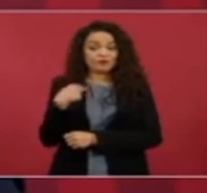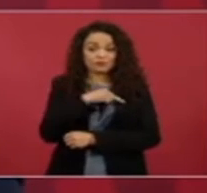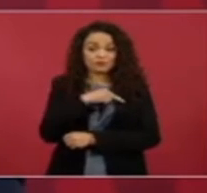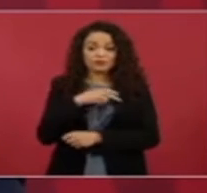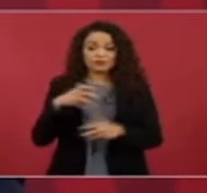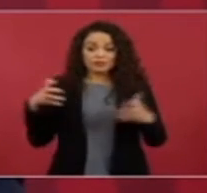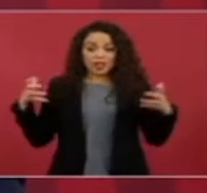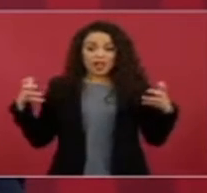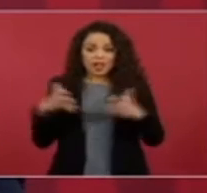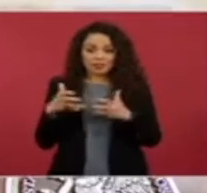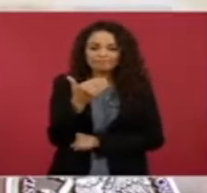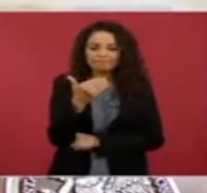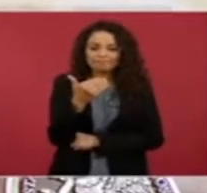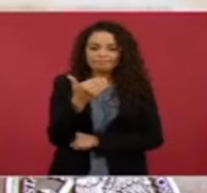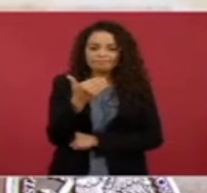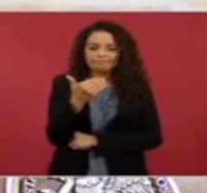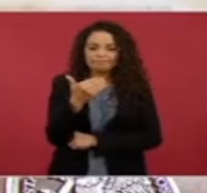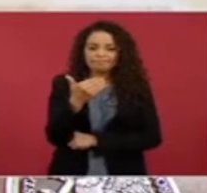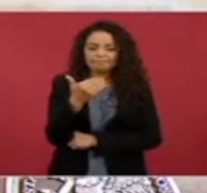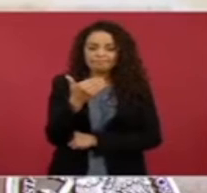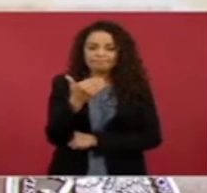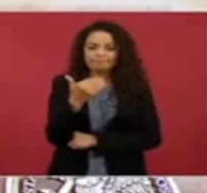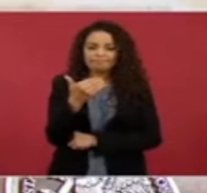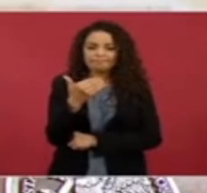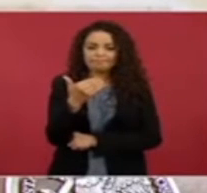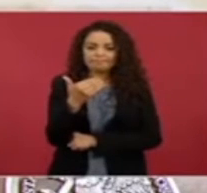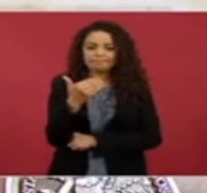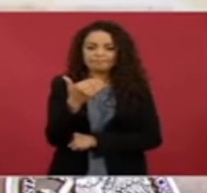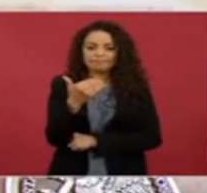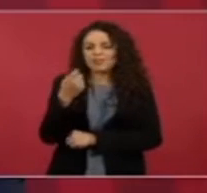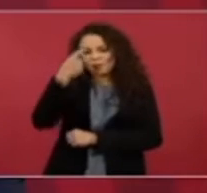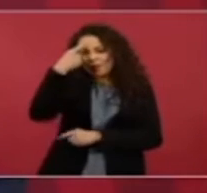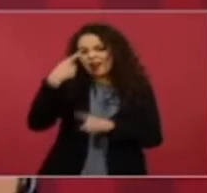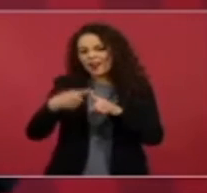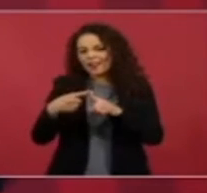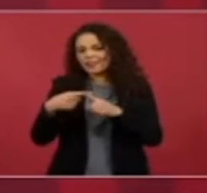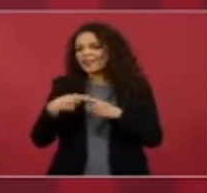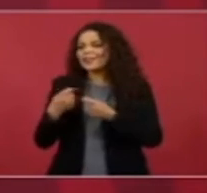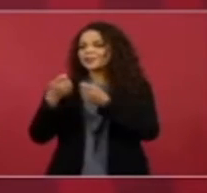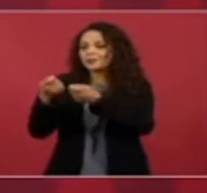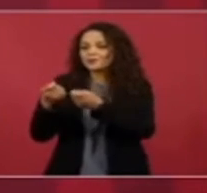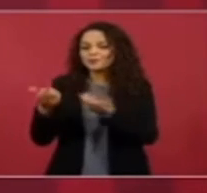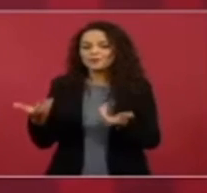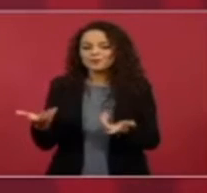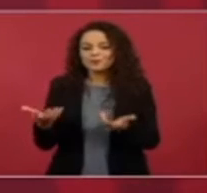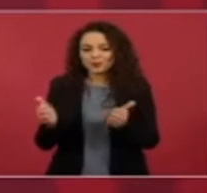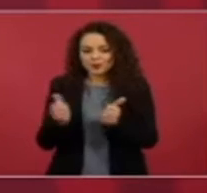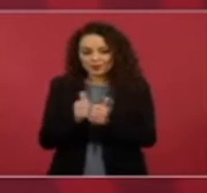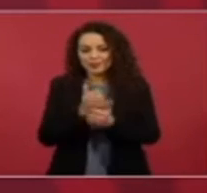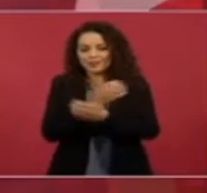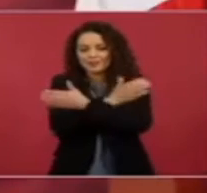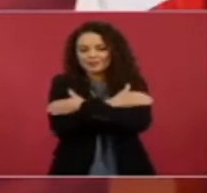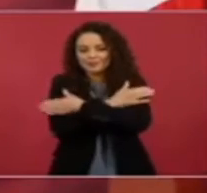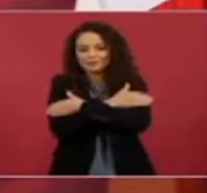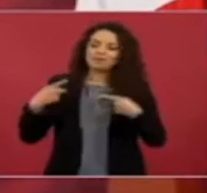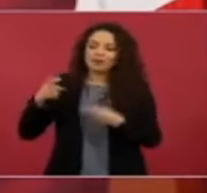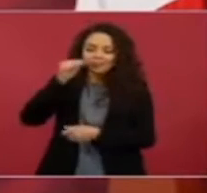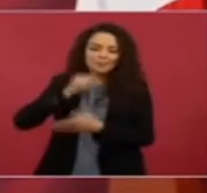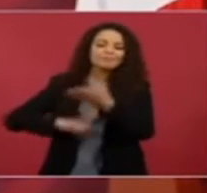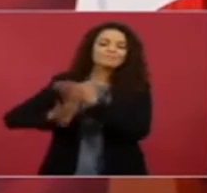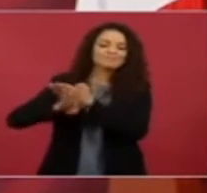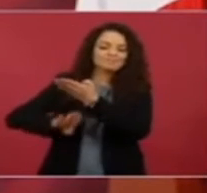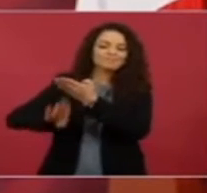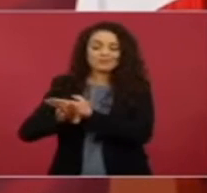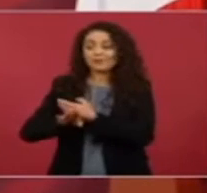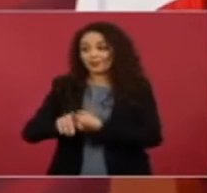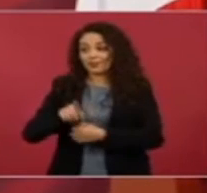cosas bien. Esto va con dedicatoria, un abrazo fraterno a nuestros adversarios.